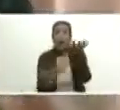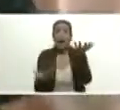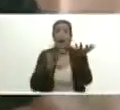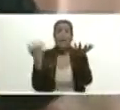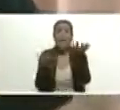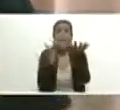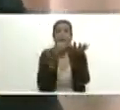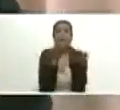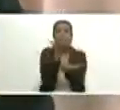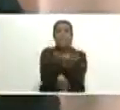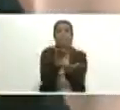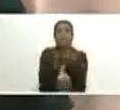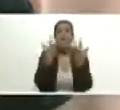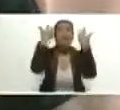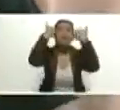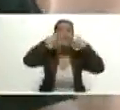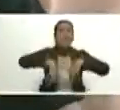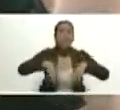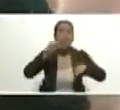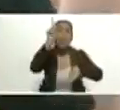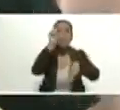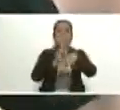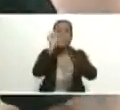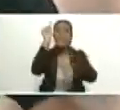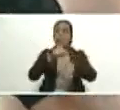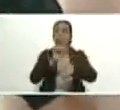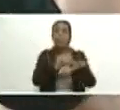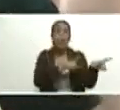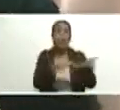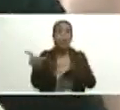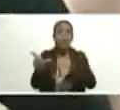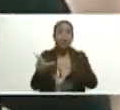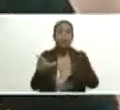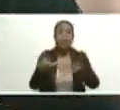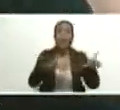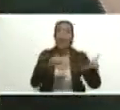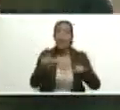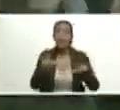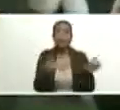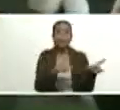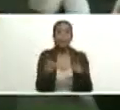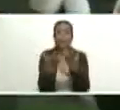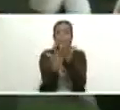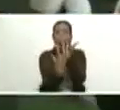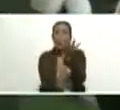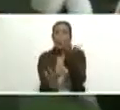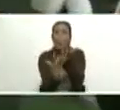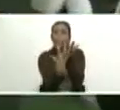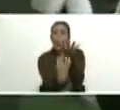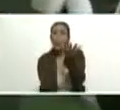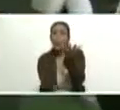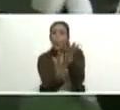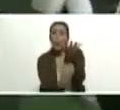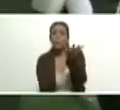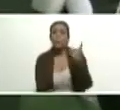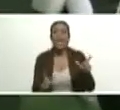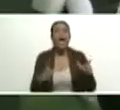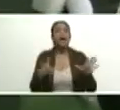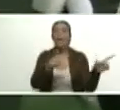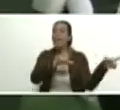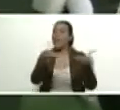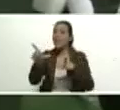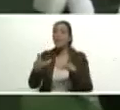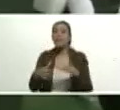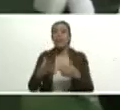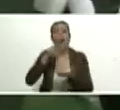café se enfríe en un tiempo de un minuto o minuto y medio y así detener la cocción. ¿Y ya tenemos listo el café tostado? Tenemos listo el café